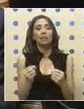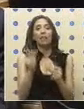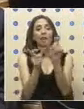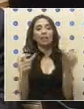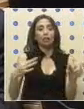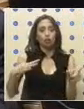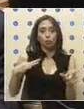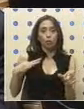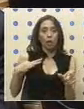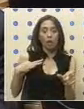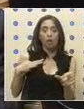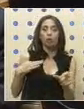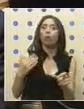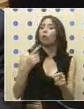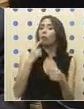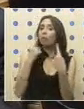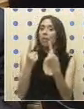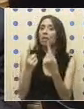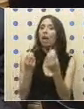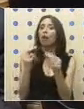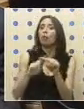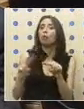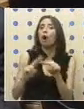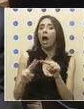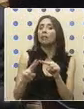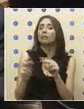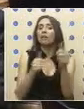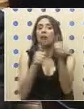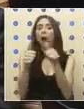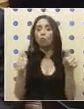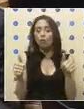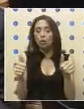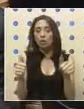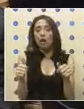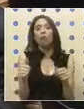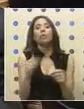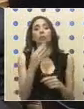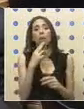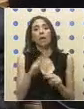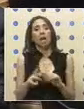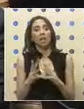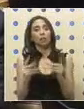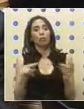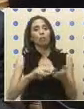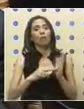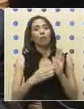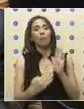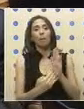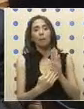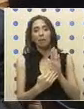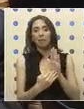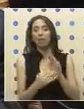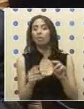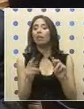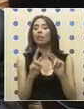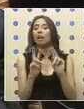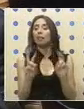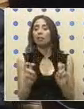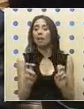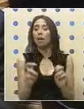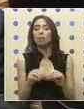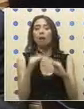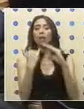ciudadanos respecto de lo que realizan las autoridades, resuelve problemas que estaban pendientes, como relativo a lo de los